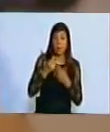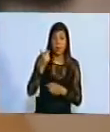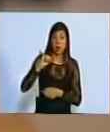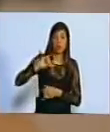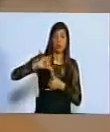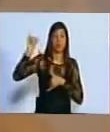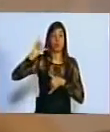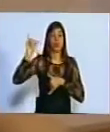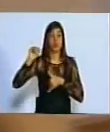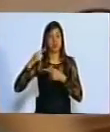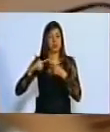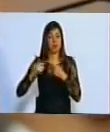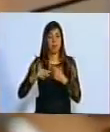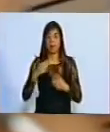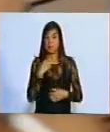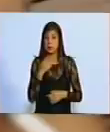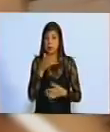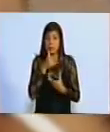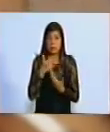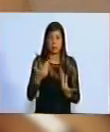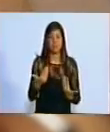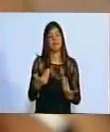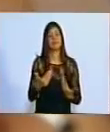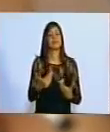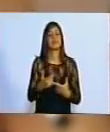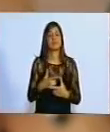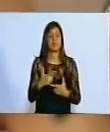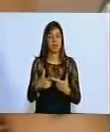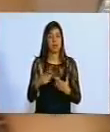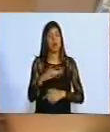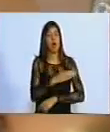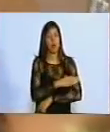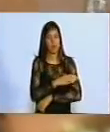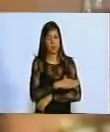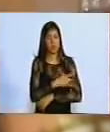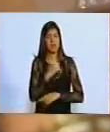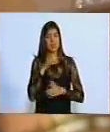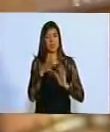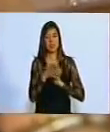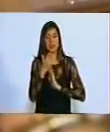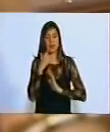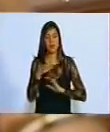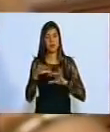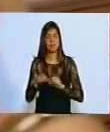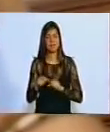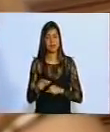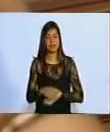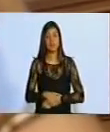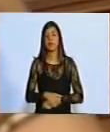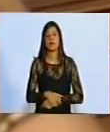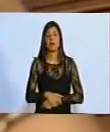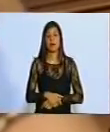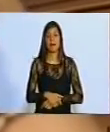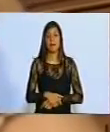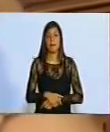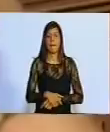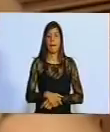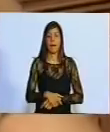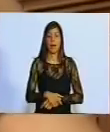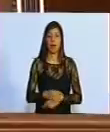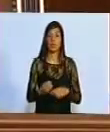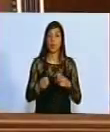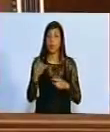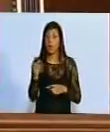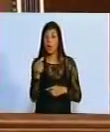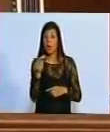servicios esenciales. Y la recuperación, la victoria de la provincia de